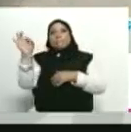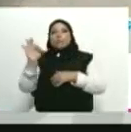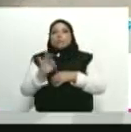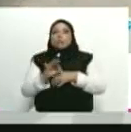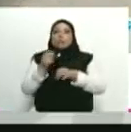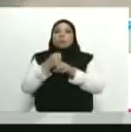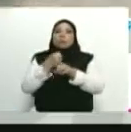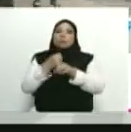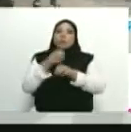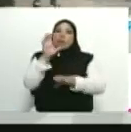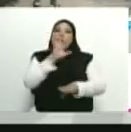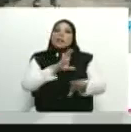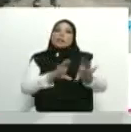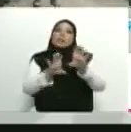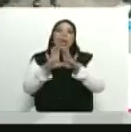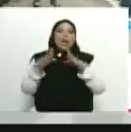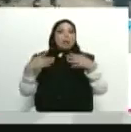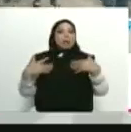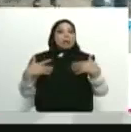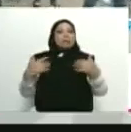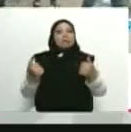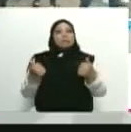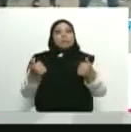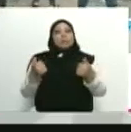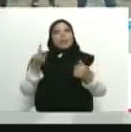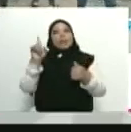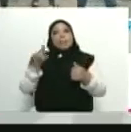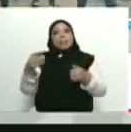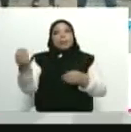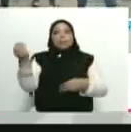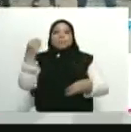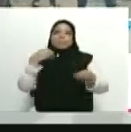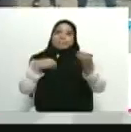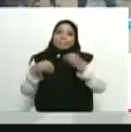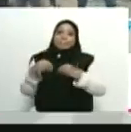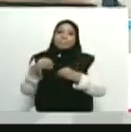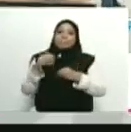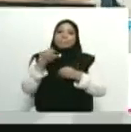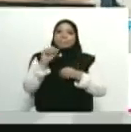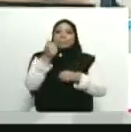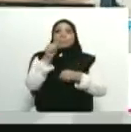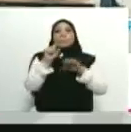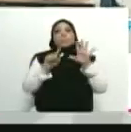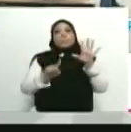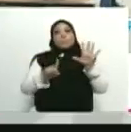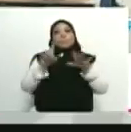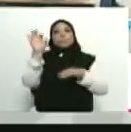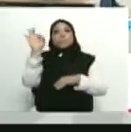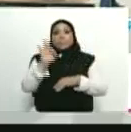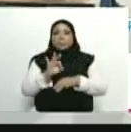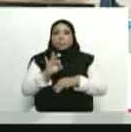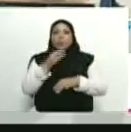64.325 por ciencias de la salud. Y aquí quisiera añadir que el 16%